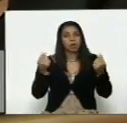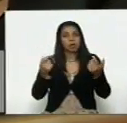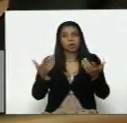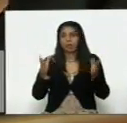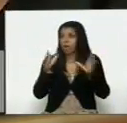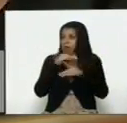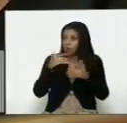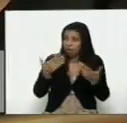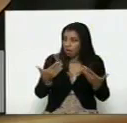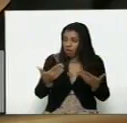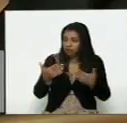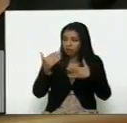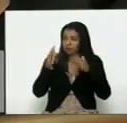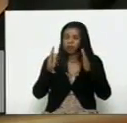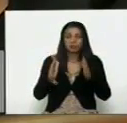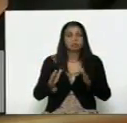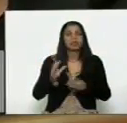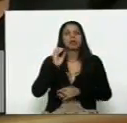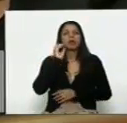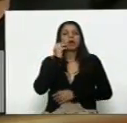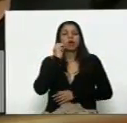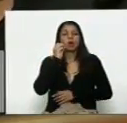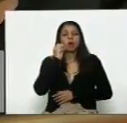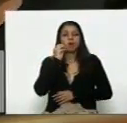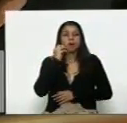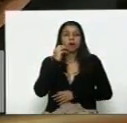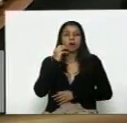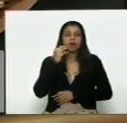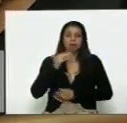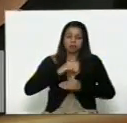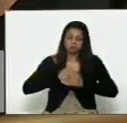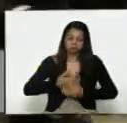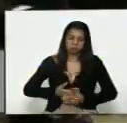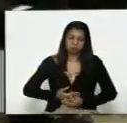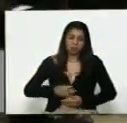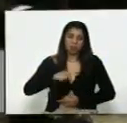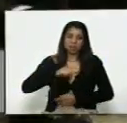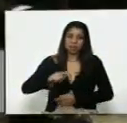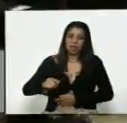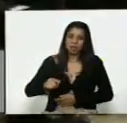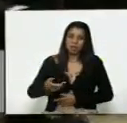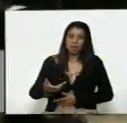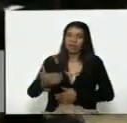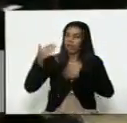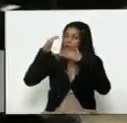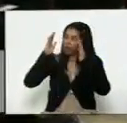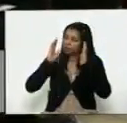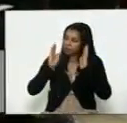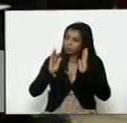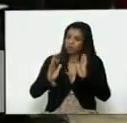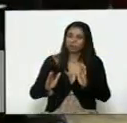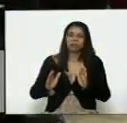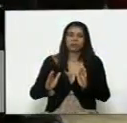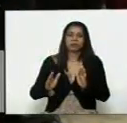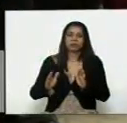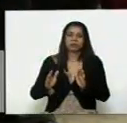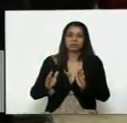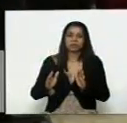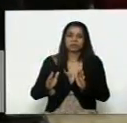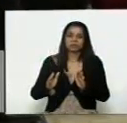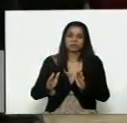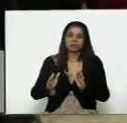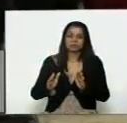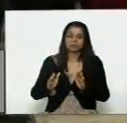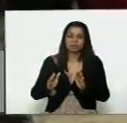económicos. Las adolescentes gestantes deben ser atendidas